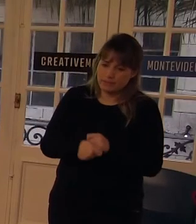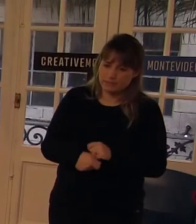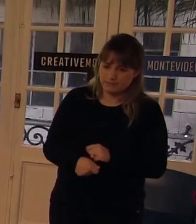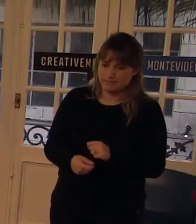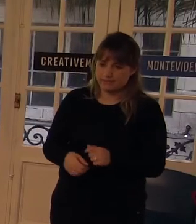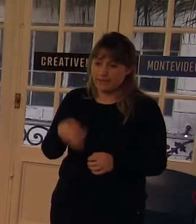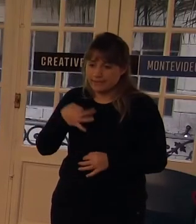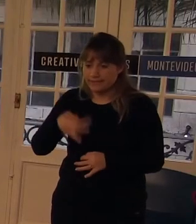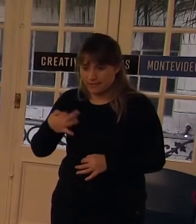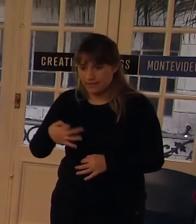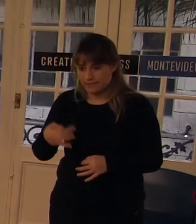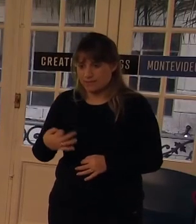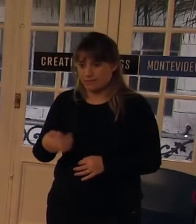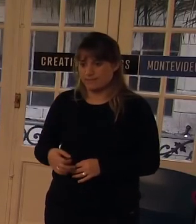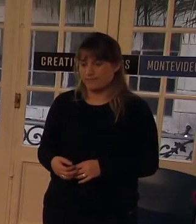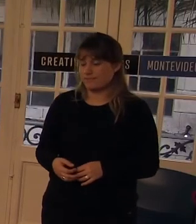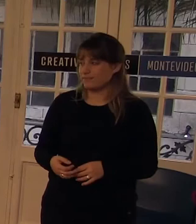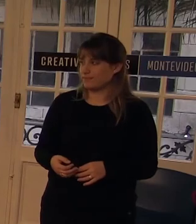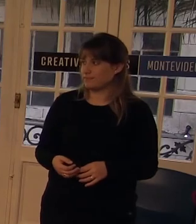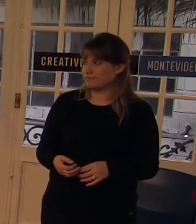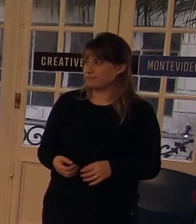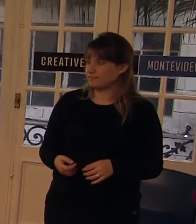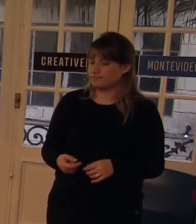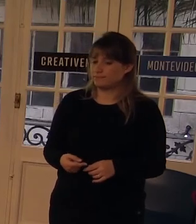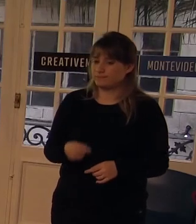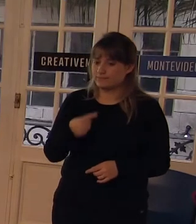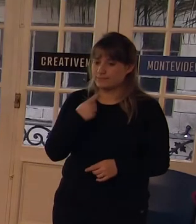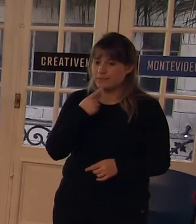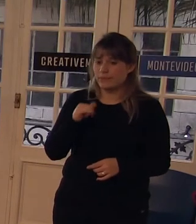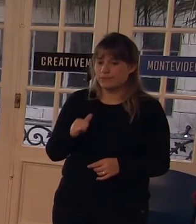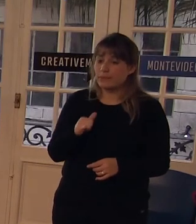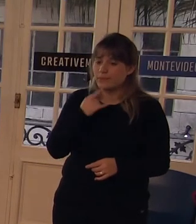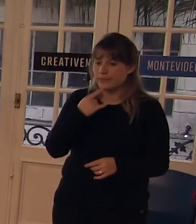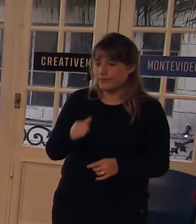Entonces, si lo bajo a un ejemplo de proceso.